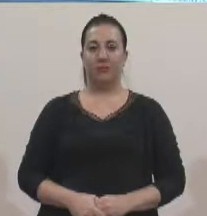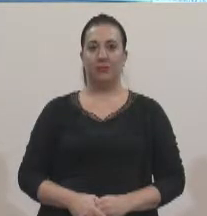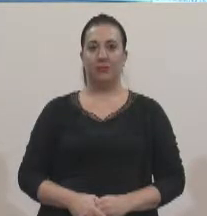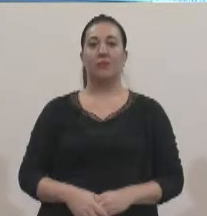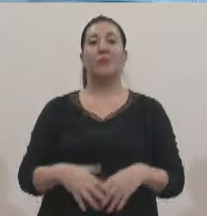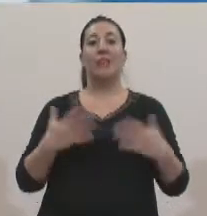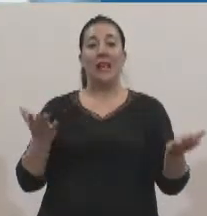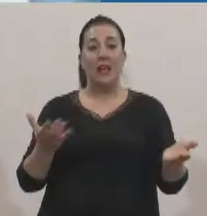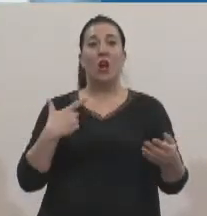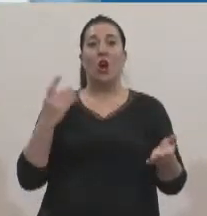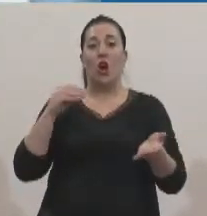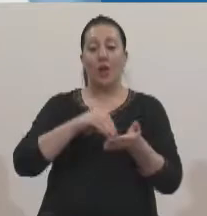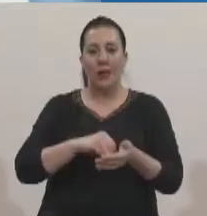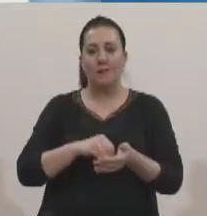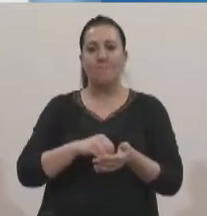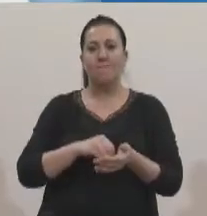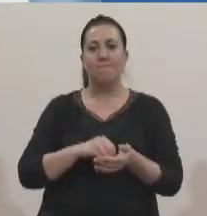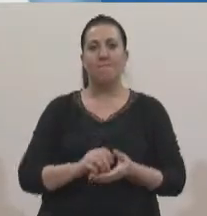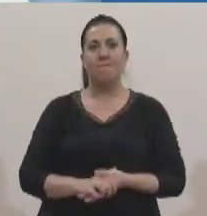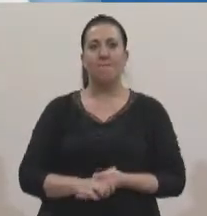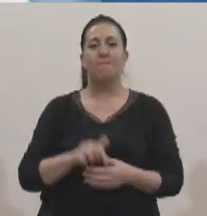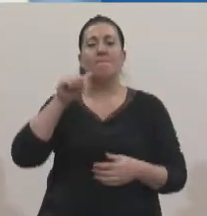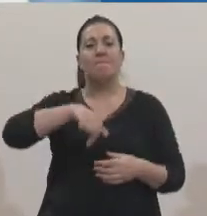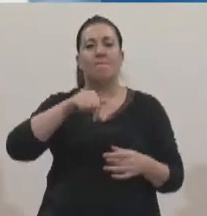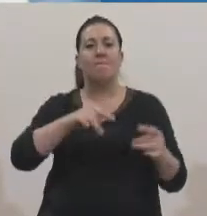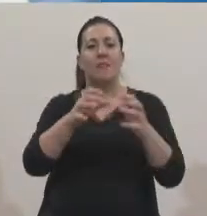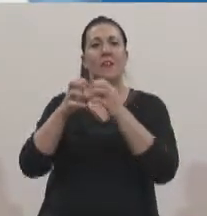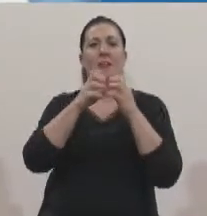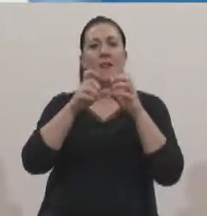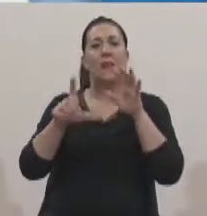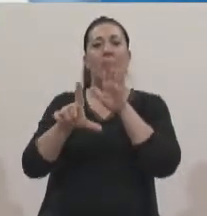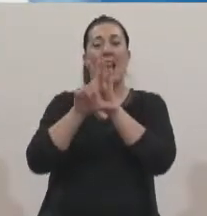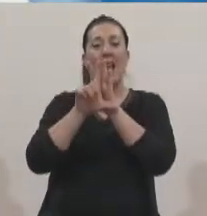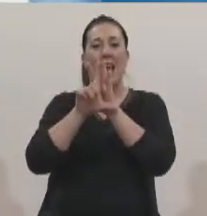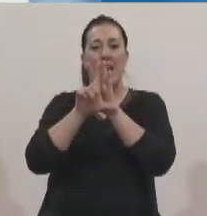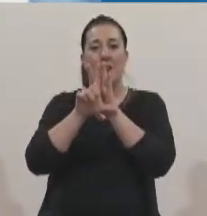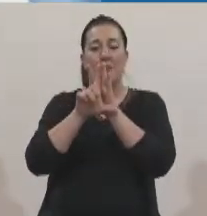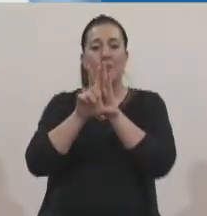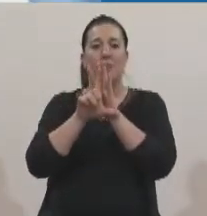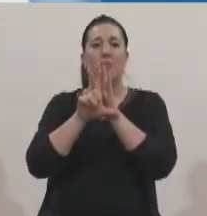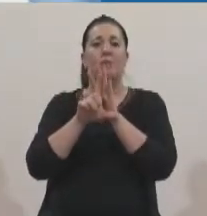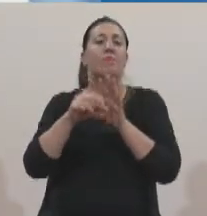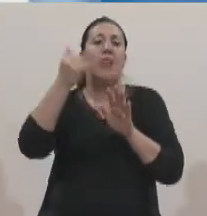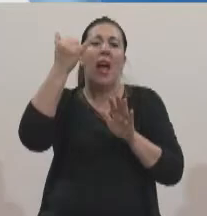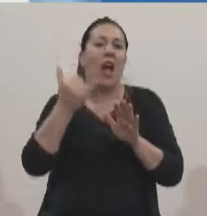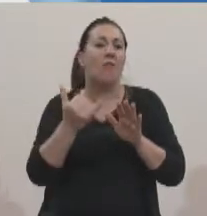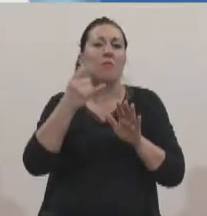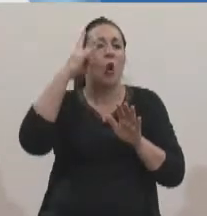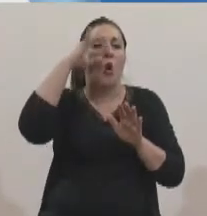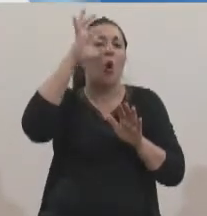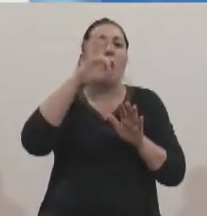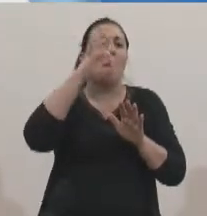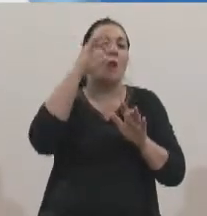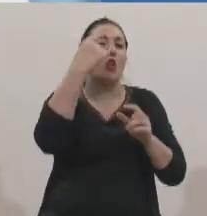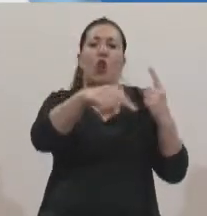Una vez más, nos encontramos debatiendo una ley que, a pesar de las diferentes miradas que